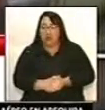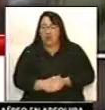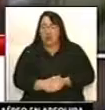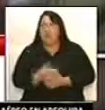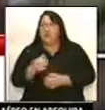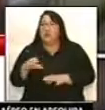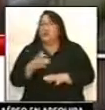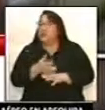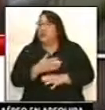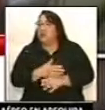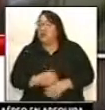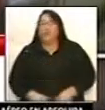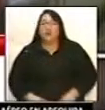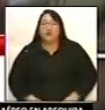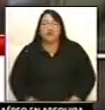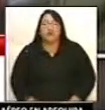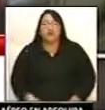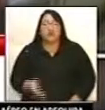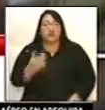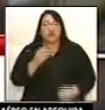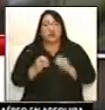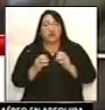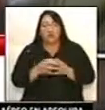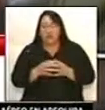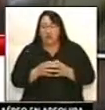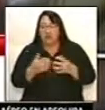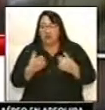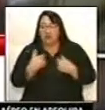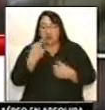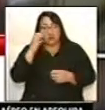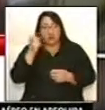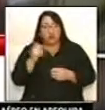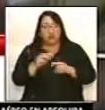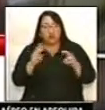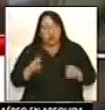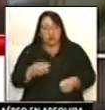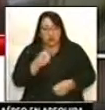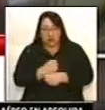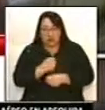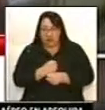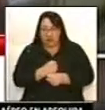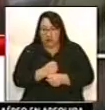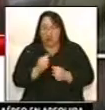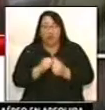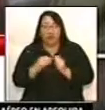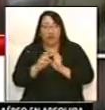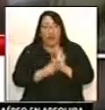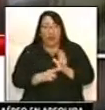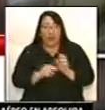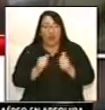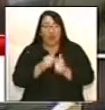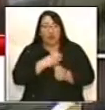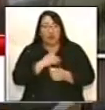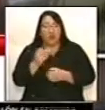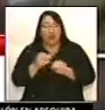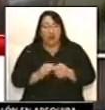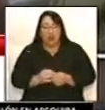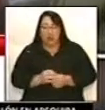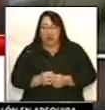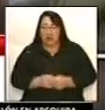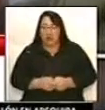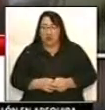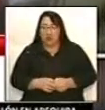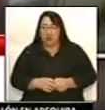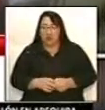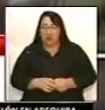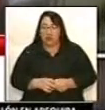haber esto sido socializado. Entonces, lo que se quiere es crear mesas de trabajo en las regiones, con el Ministerio de Economía, etc. Y tenemos un